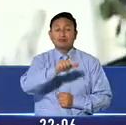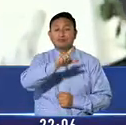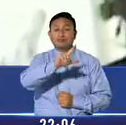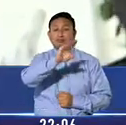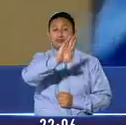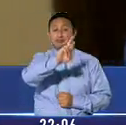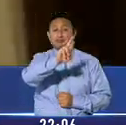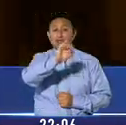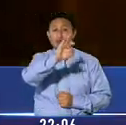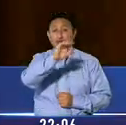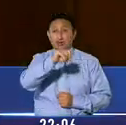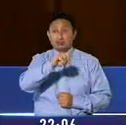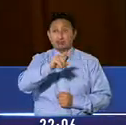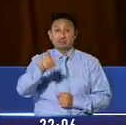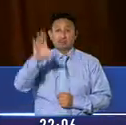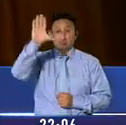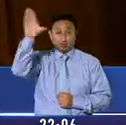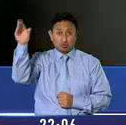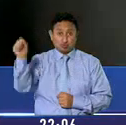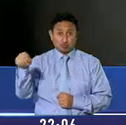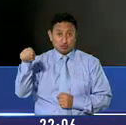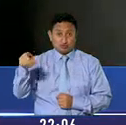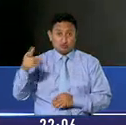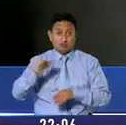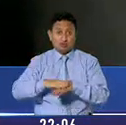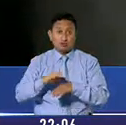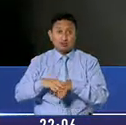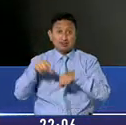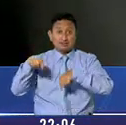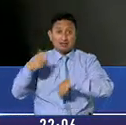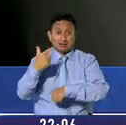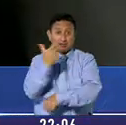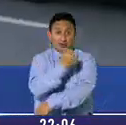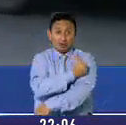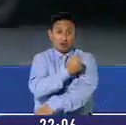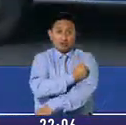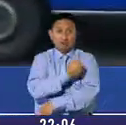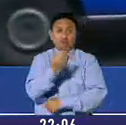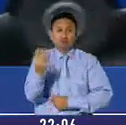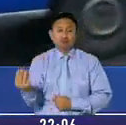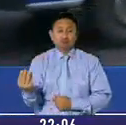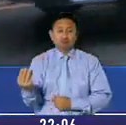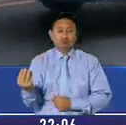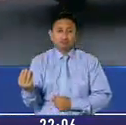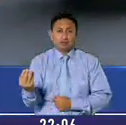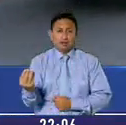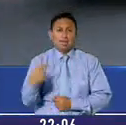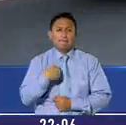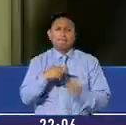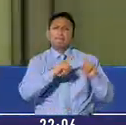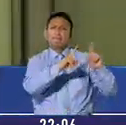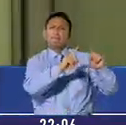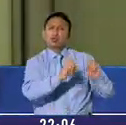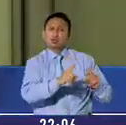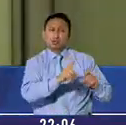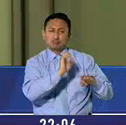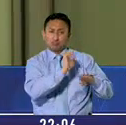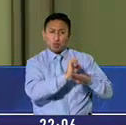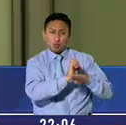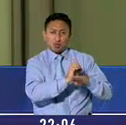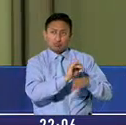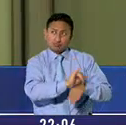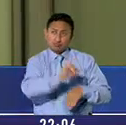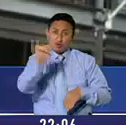de vacunación. Ahora la incógnita surge que si Ecuador debería tomar las mismas o similares medidas que en Europa. Es decir,